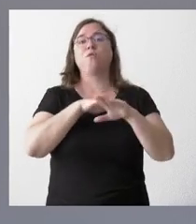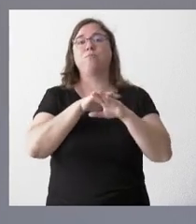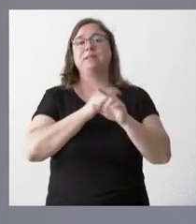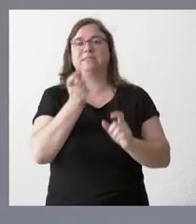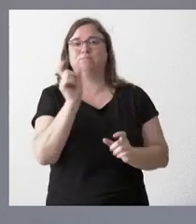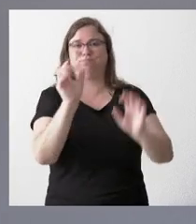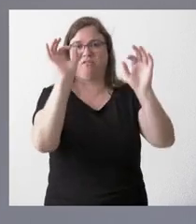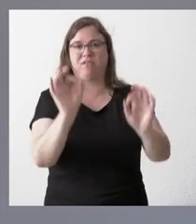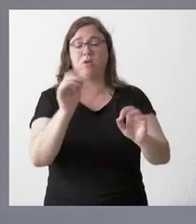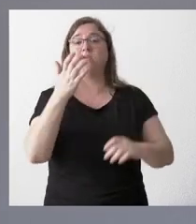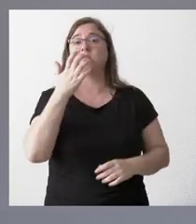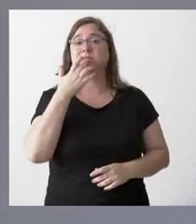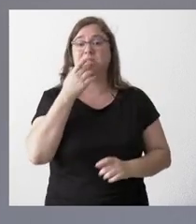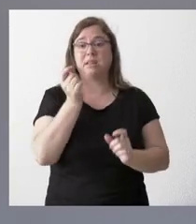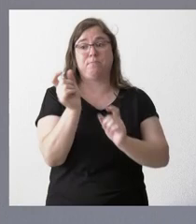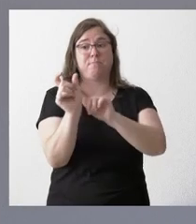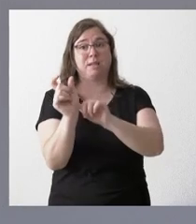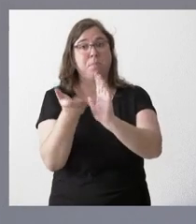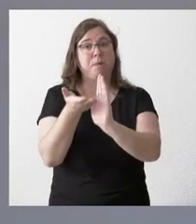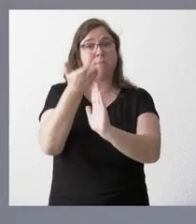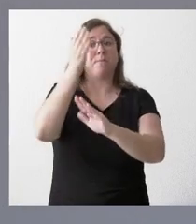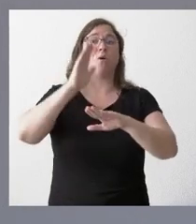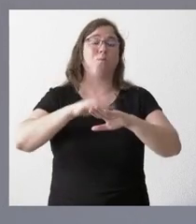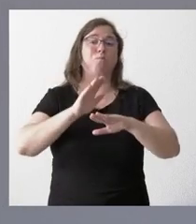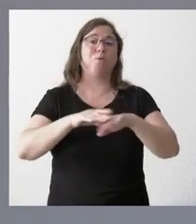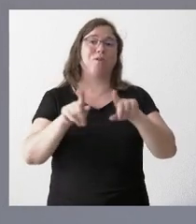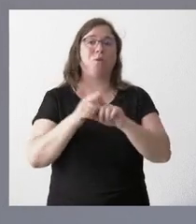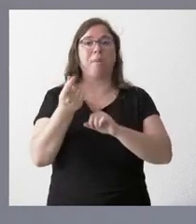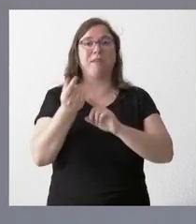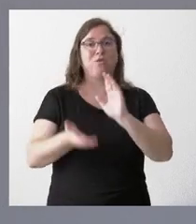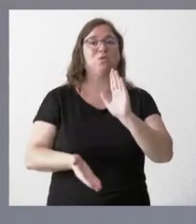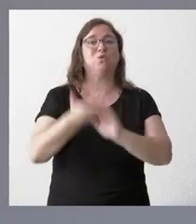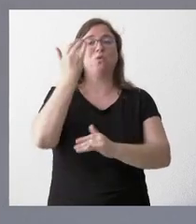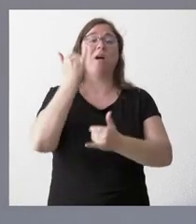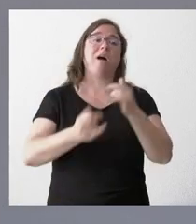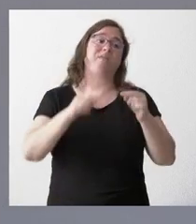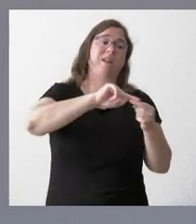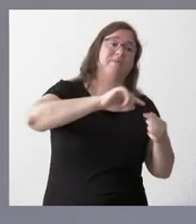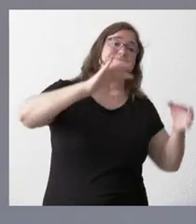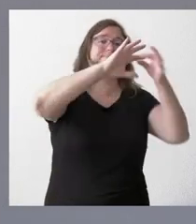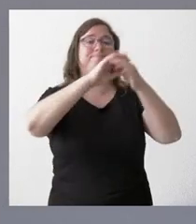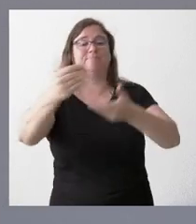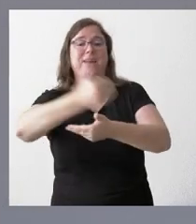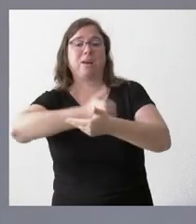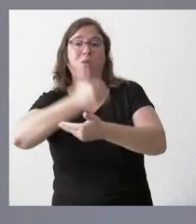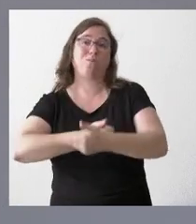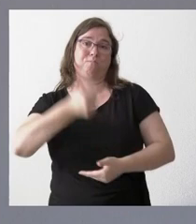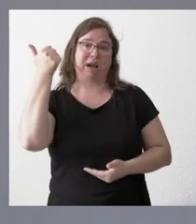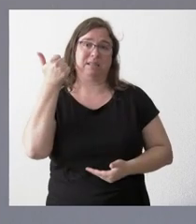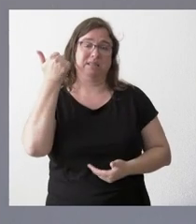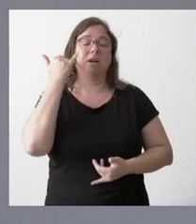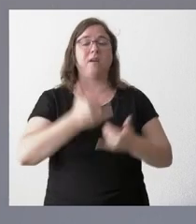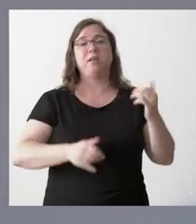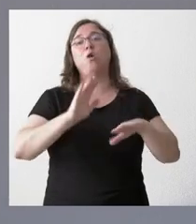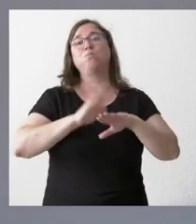imponibles, cuando aumenta la base imponible como consecuencia del aumento de la inflación, está aumentando también la recaudación tributaria y, por tanto, es